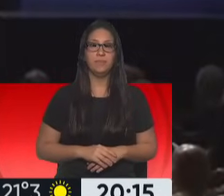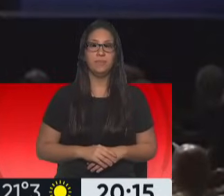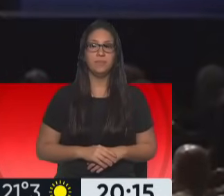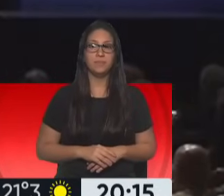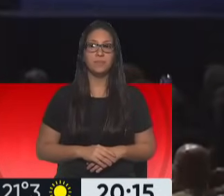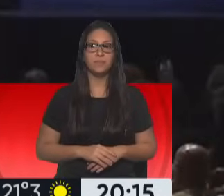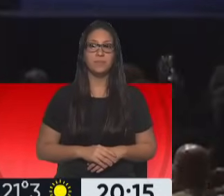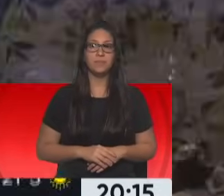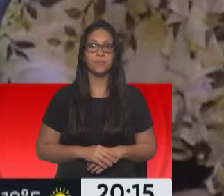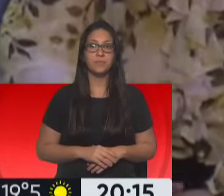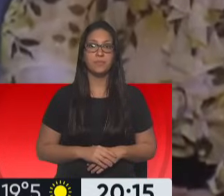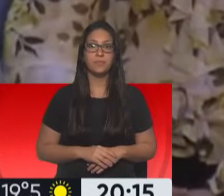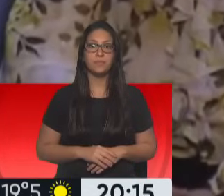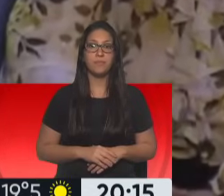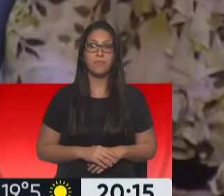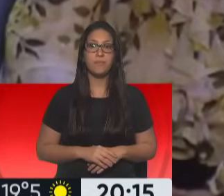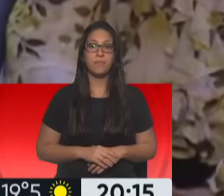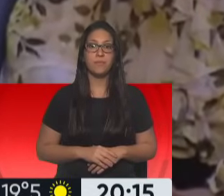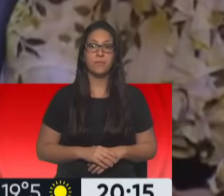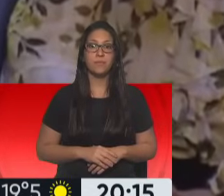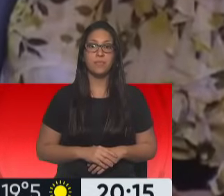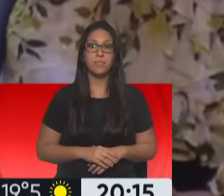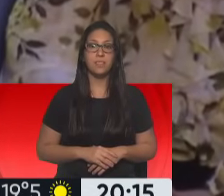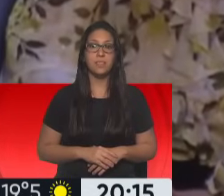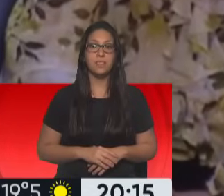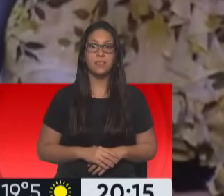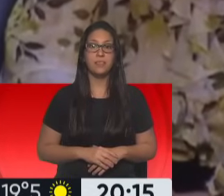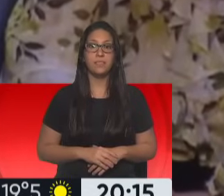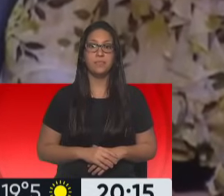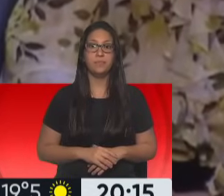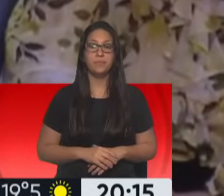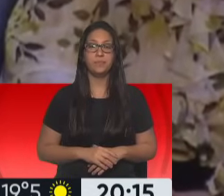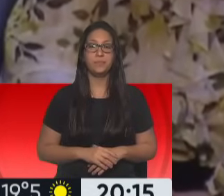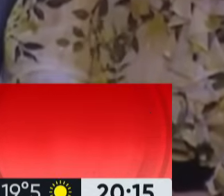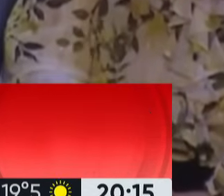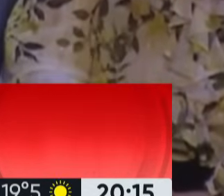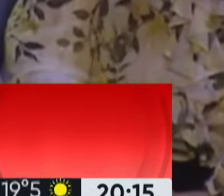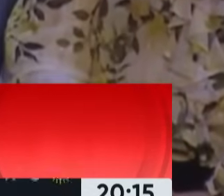Hoy, en una conferencia,